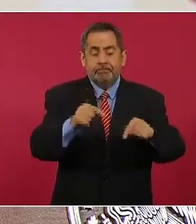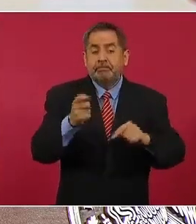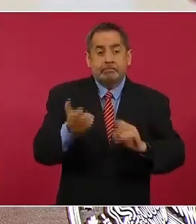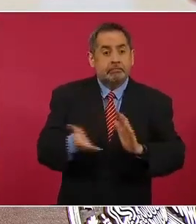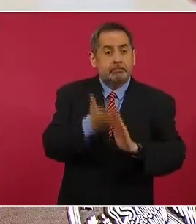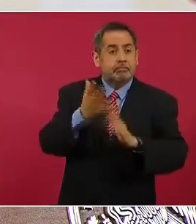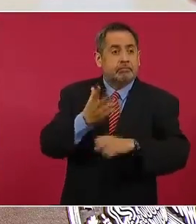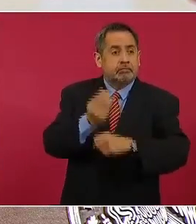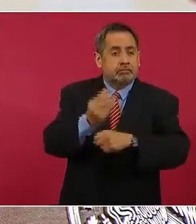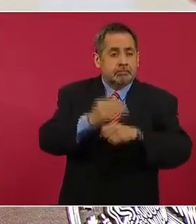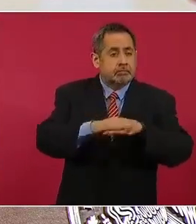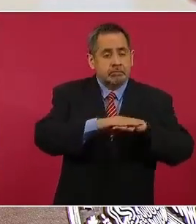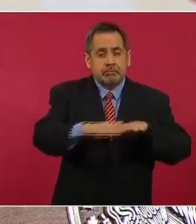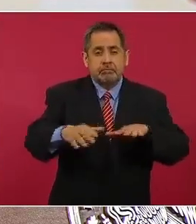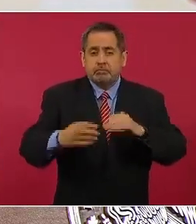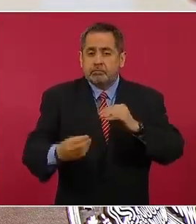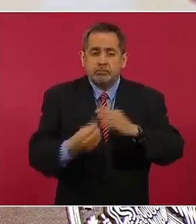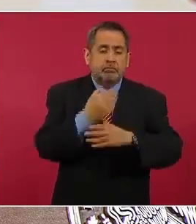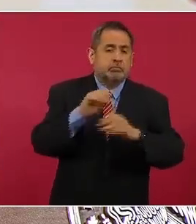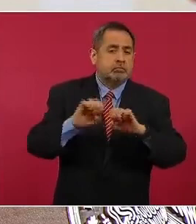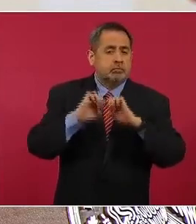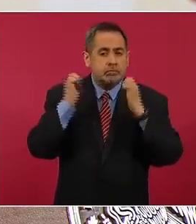construyendo estadios,